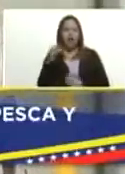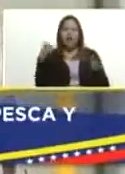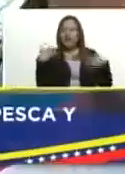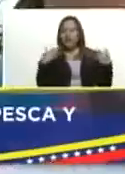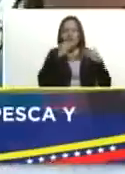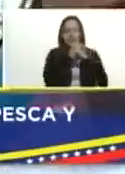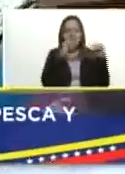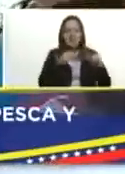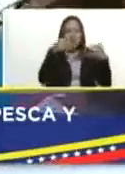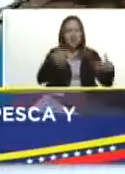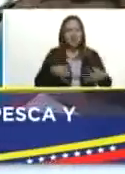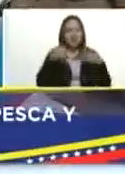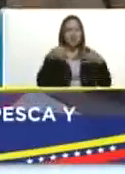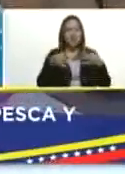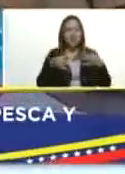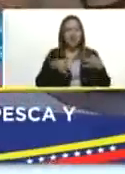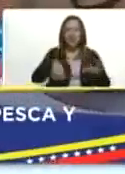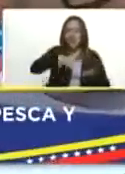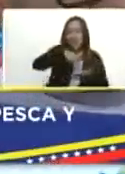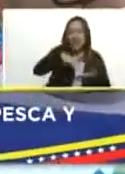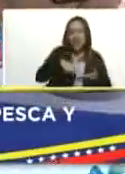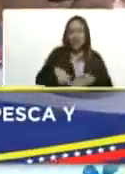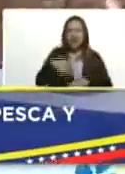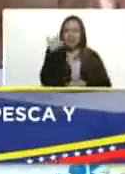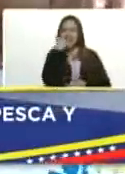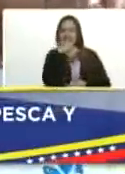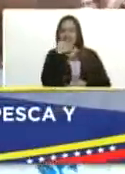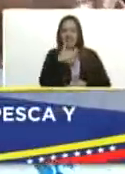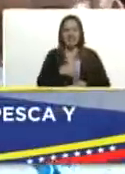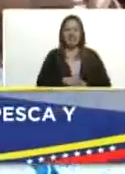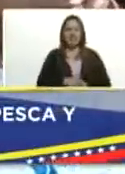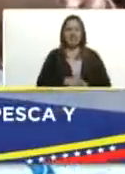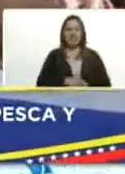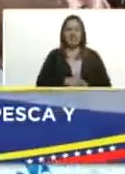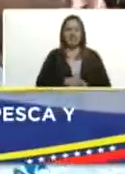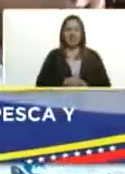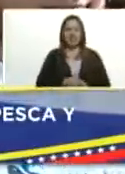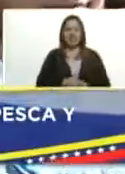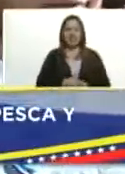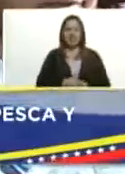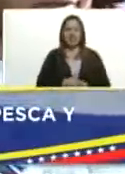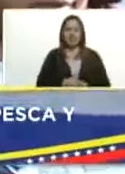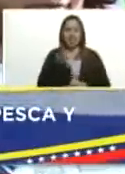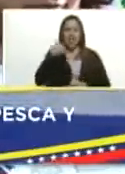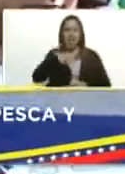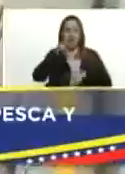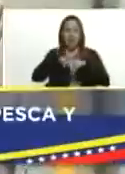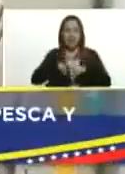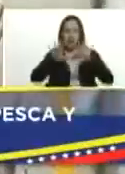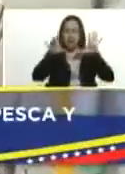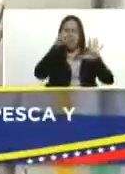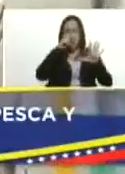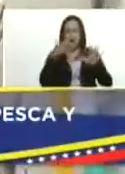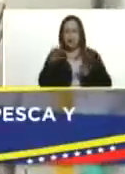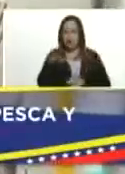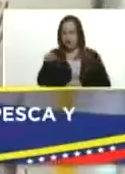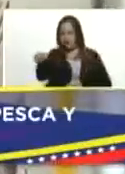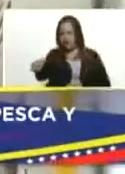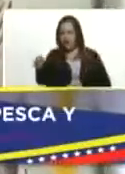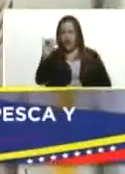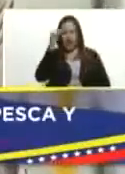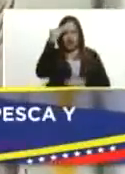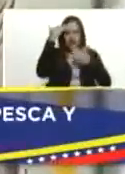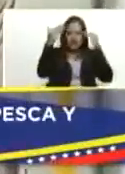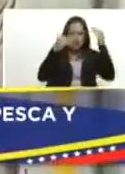el tiempo? Bailando, una sonrisa y cantando. Y ahí estaba un niño de 10 años. Estábamos saludando entre